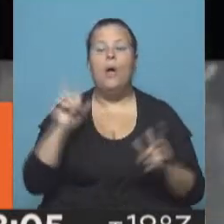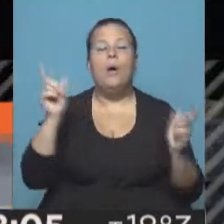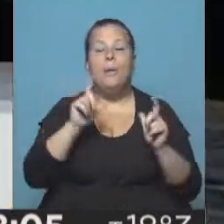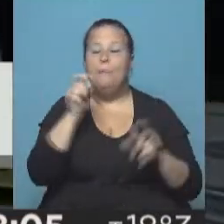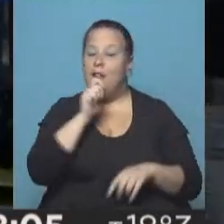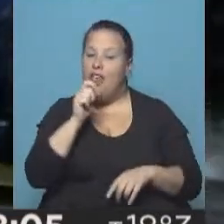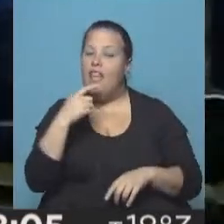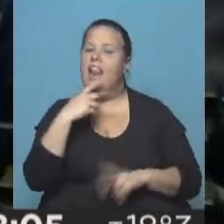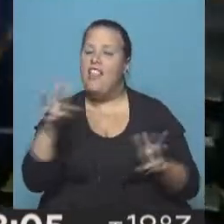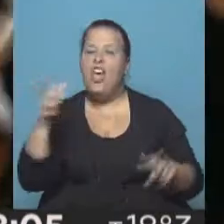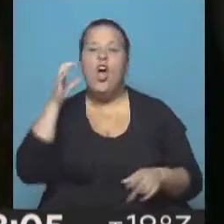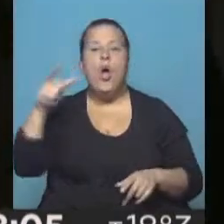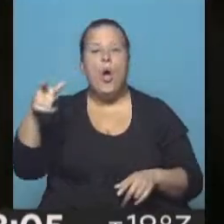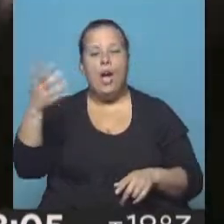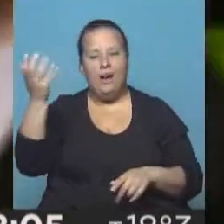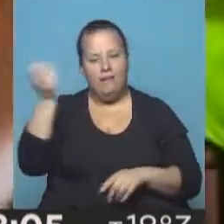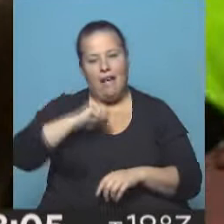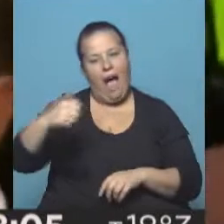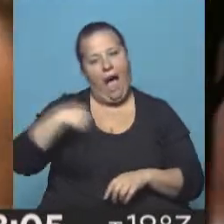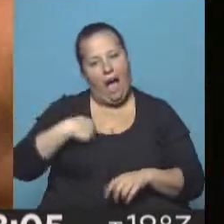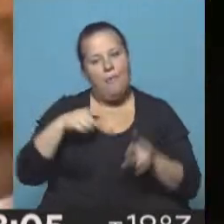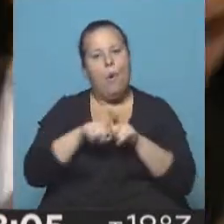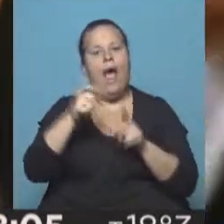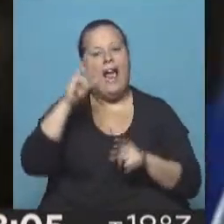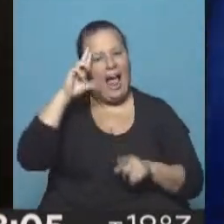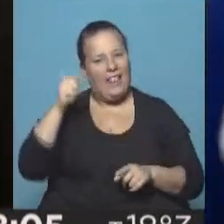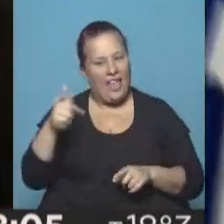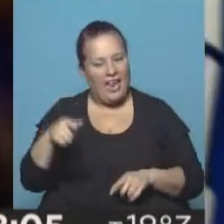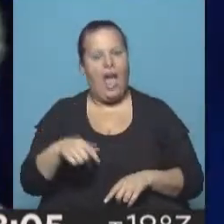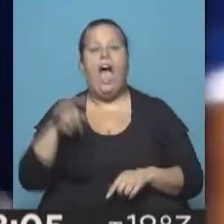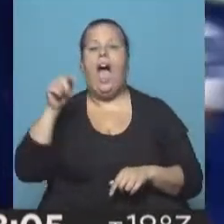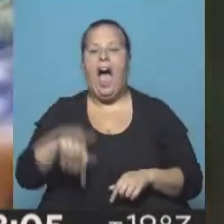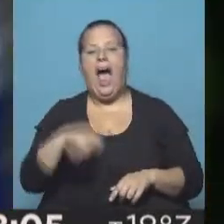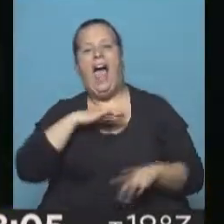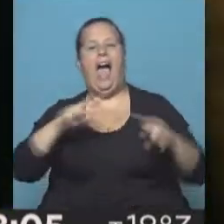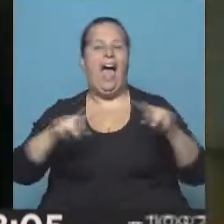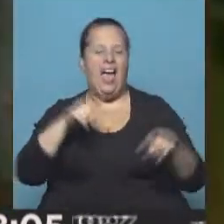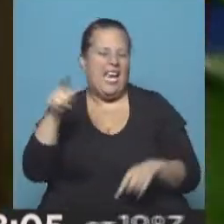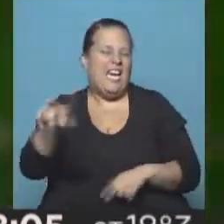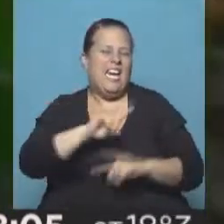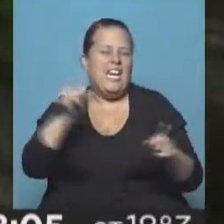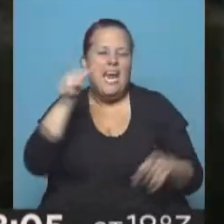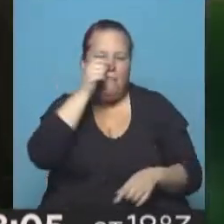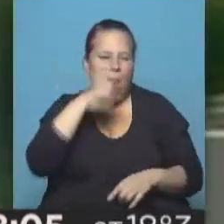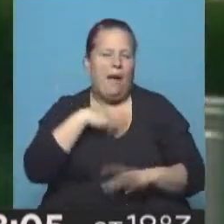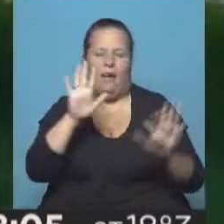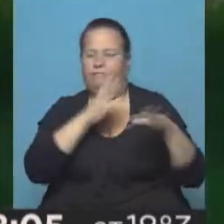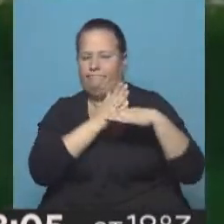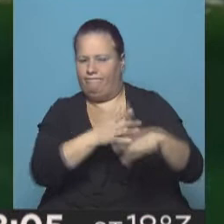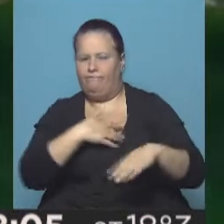estaban presentes les dijo: Verón me traicionó como a Caldera, José Luis Calderón. Ahora se hace el dirigente, ni él ni con el padre quiero saber